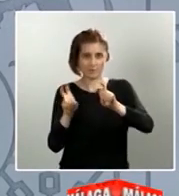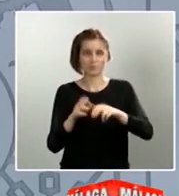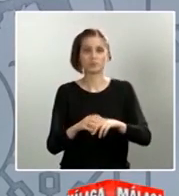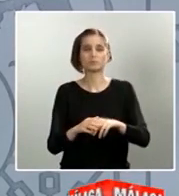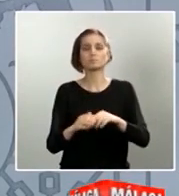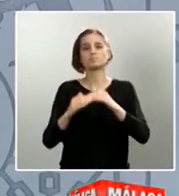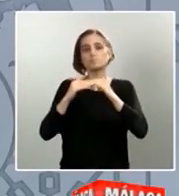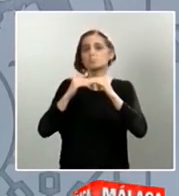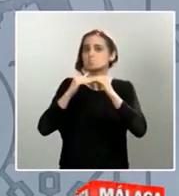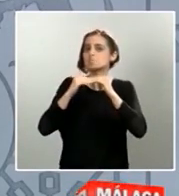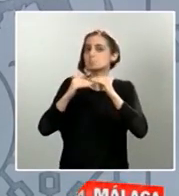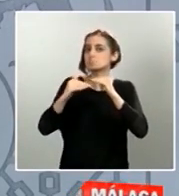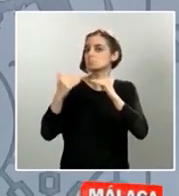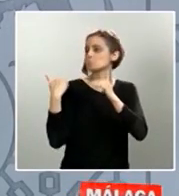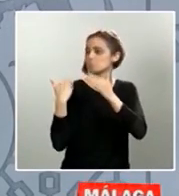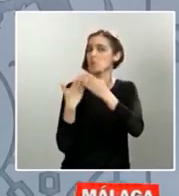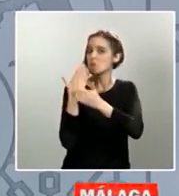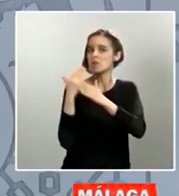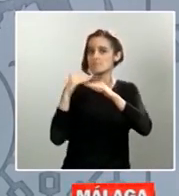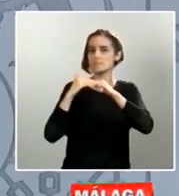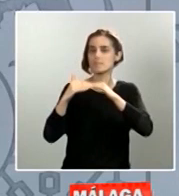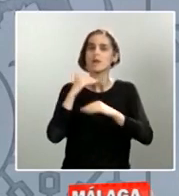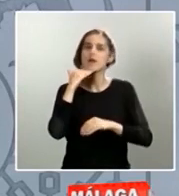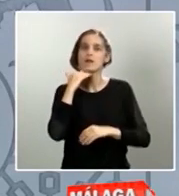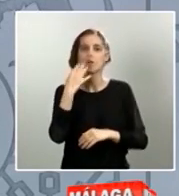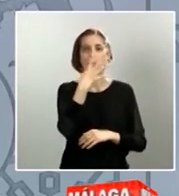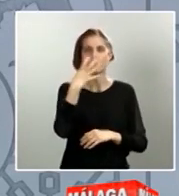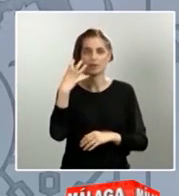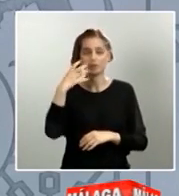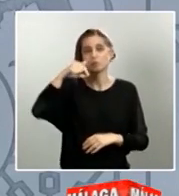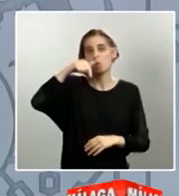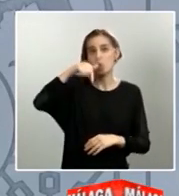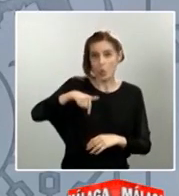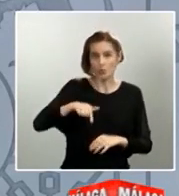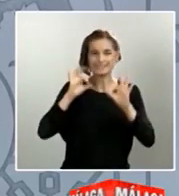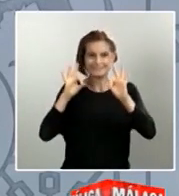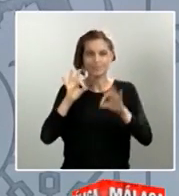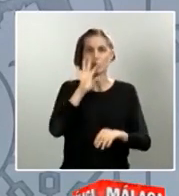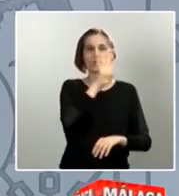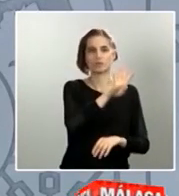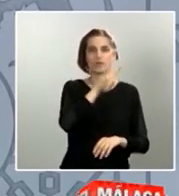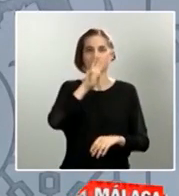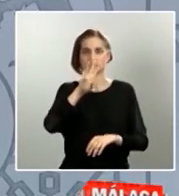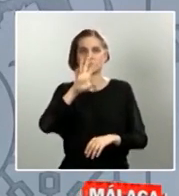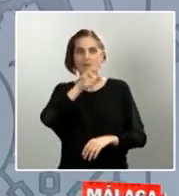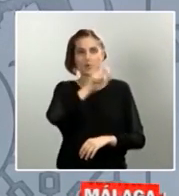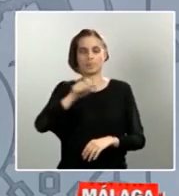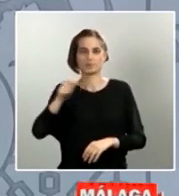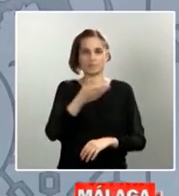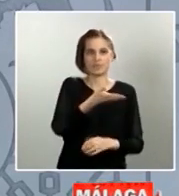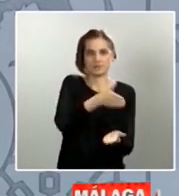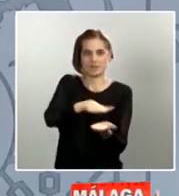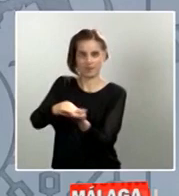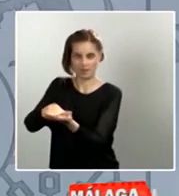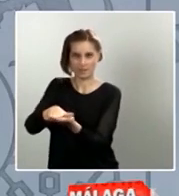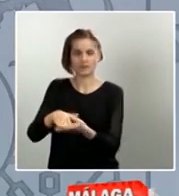cifras de estos últimos días, alrededor de los 400 casos, hoy son 435 casos. Saben también que esta cifra es una cifra que